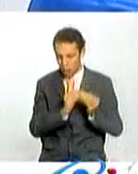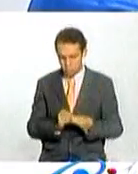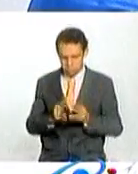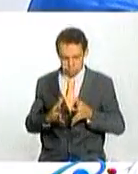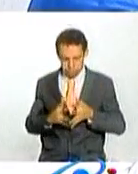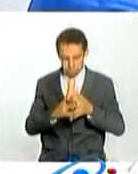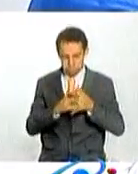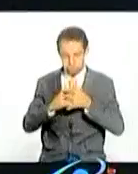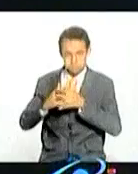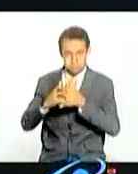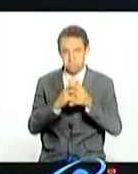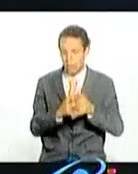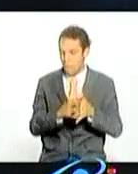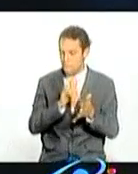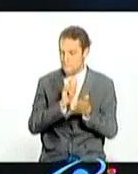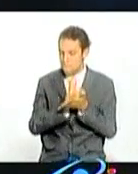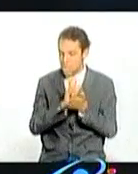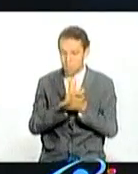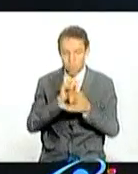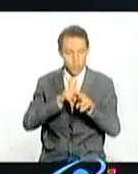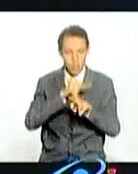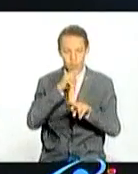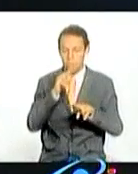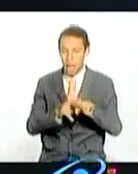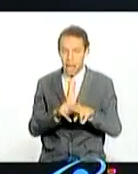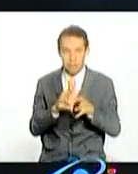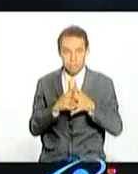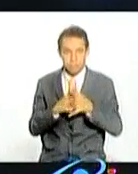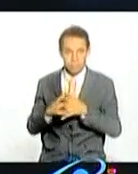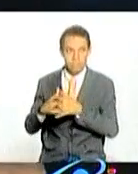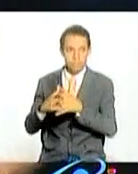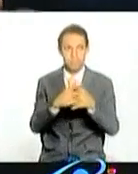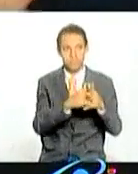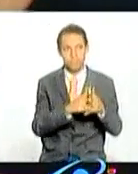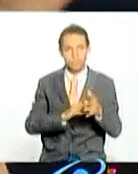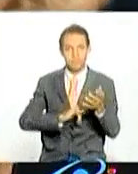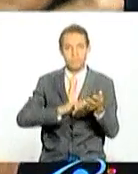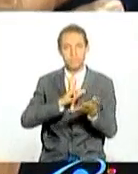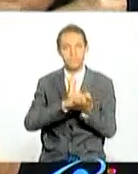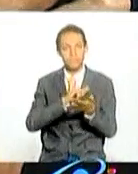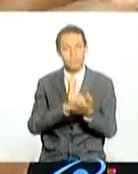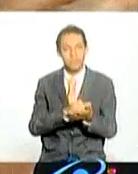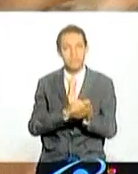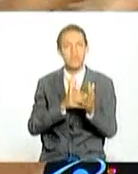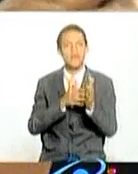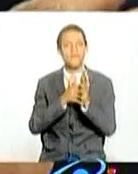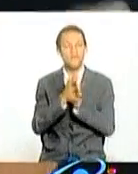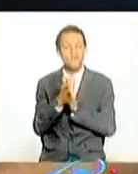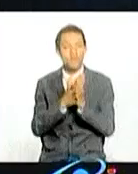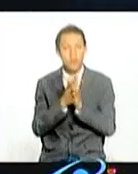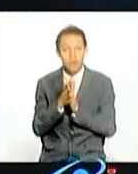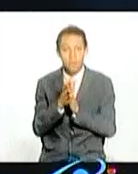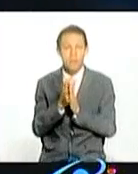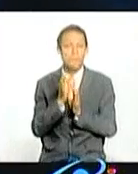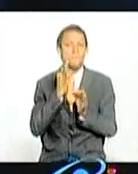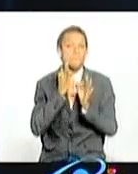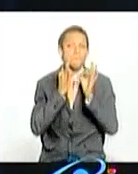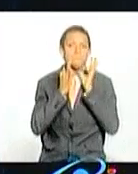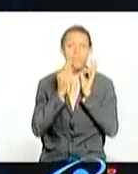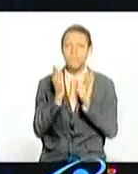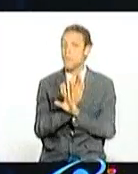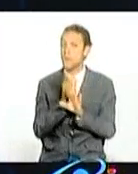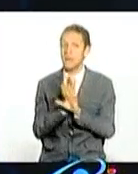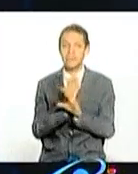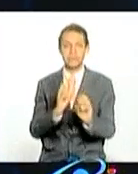ecogenicidad conservada, es decir, que no tenemos ningún tipo de lesión, ninguna masa, ningún adenoma,